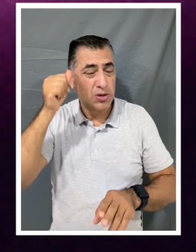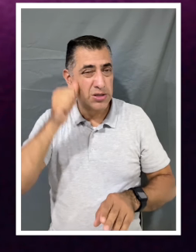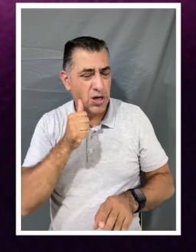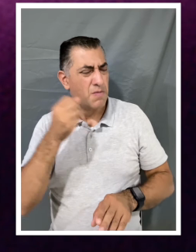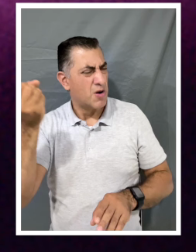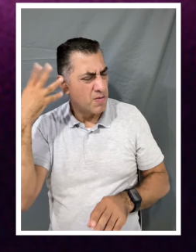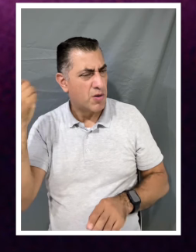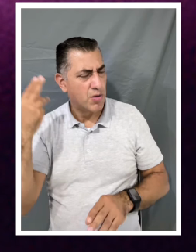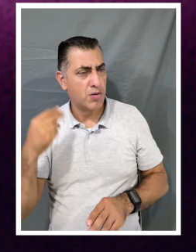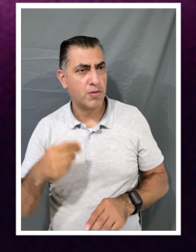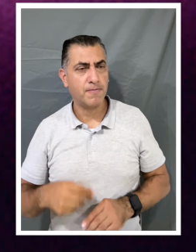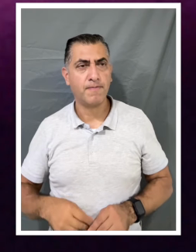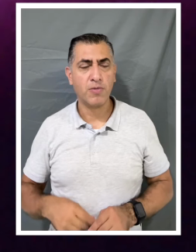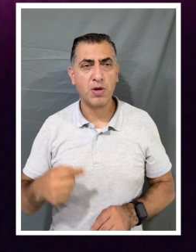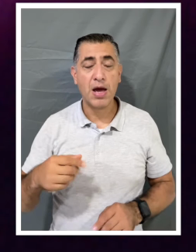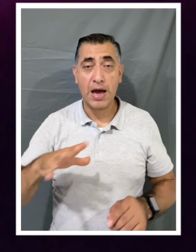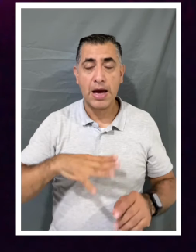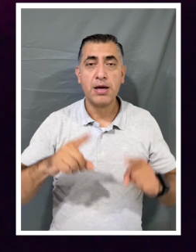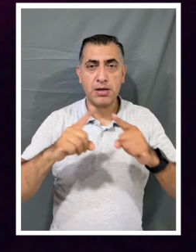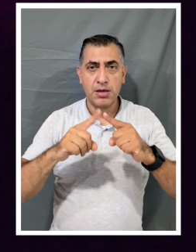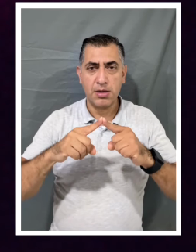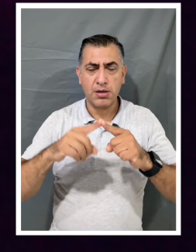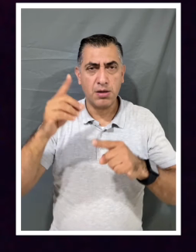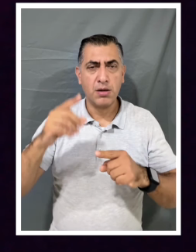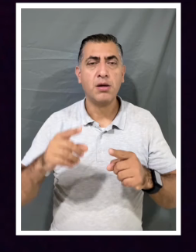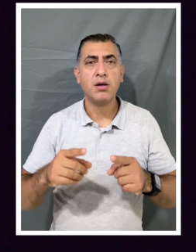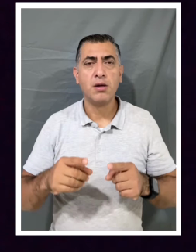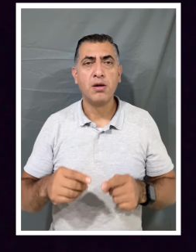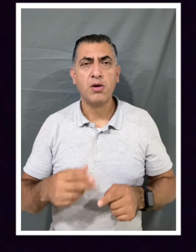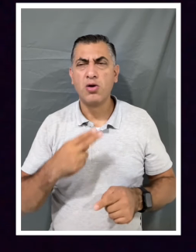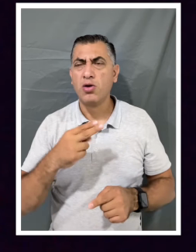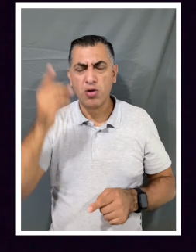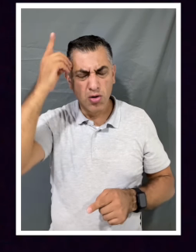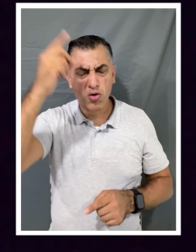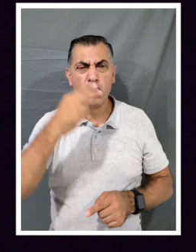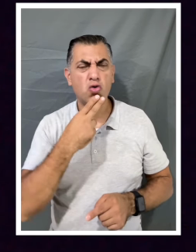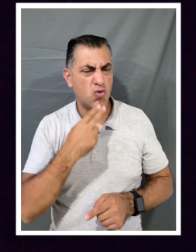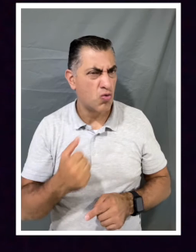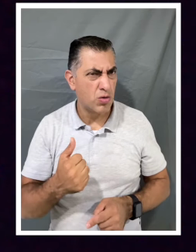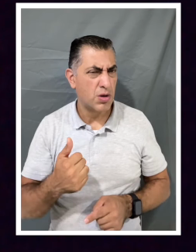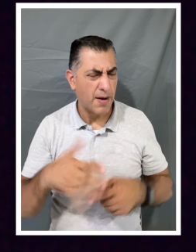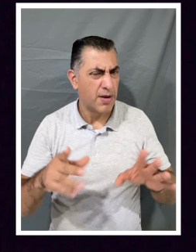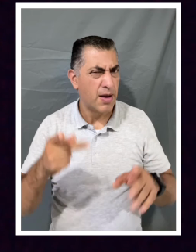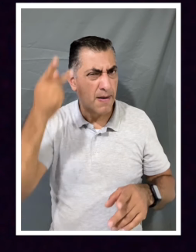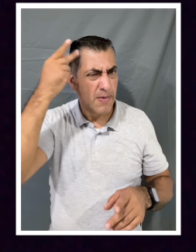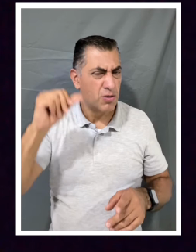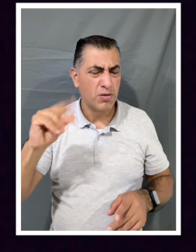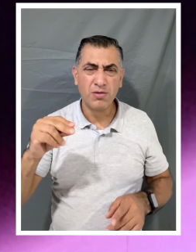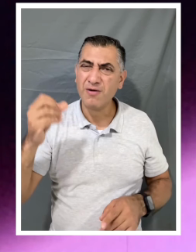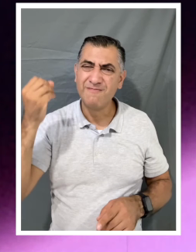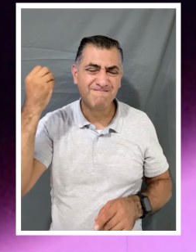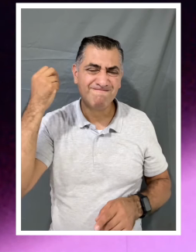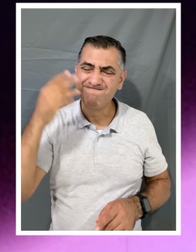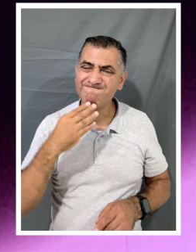predicando Mira yo he ido a Iglesias que Dios está utilizando y crecido un montón y el pastor no predica bien eh De hecho